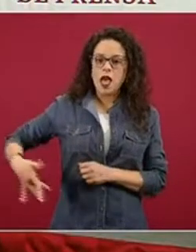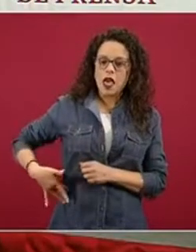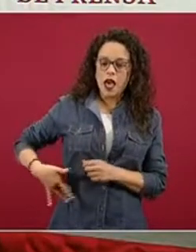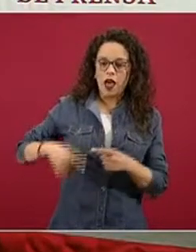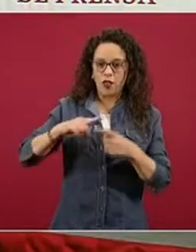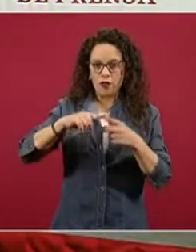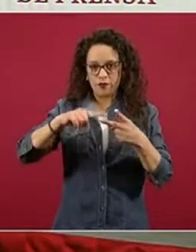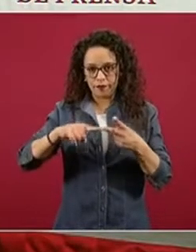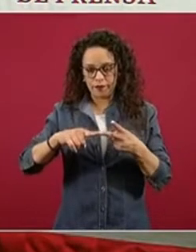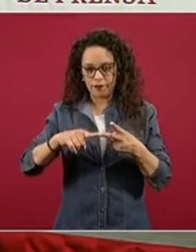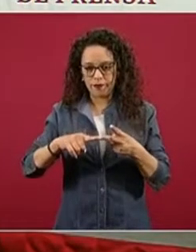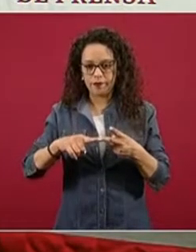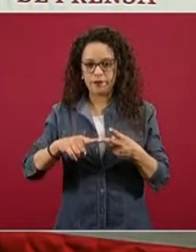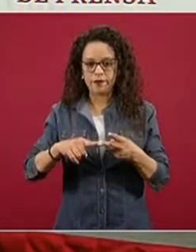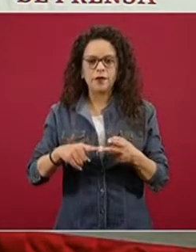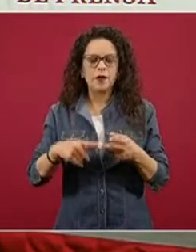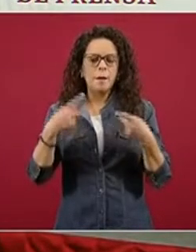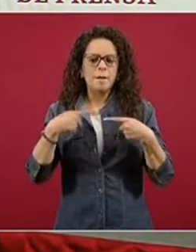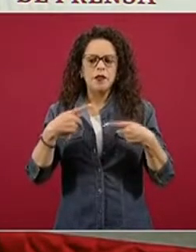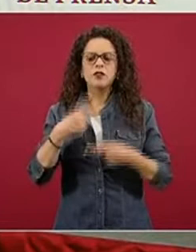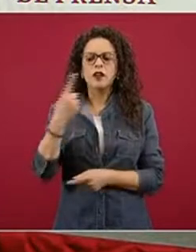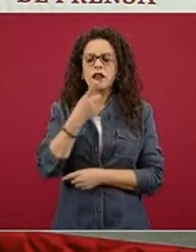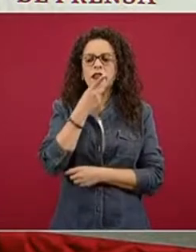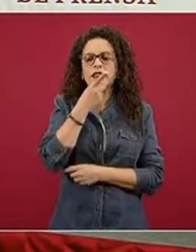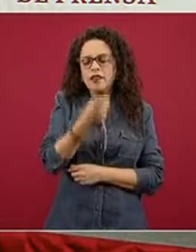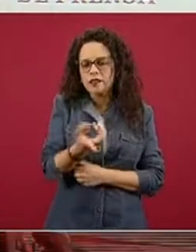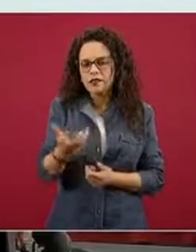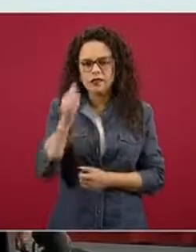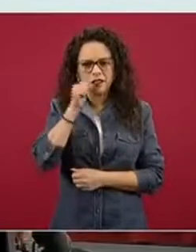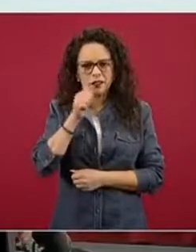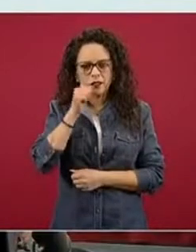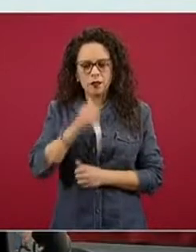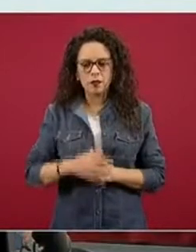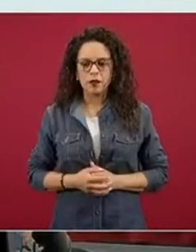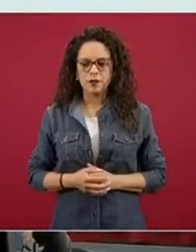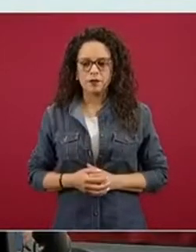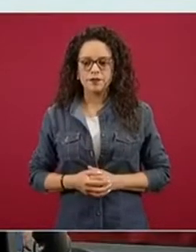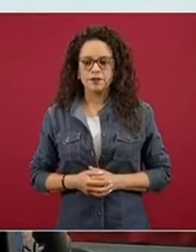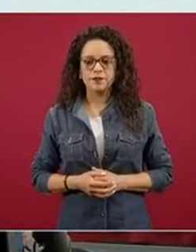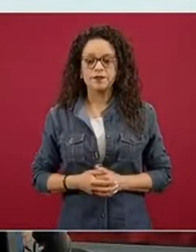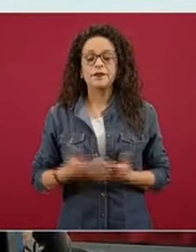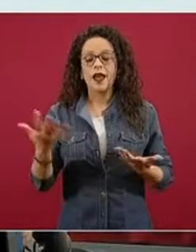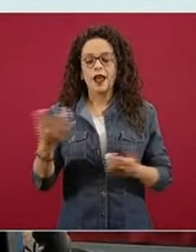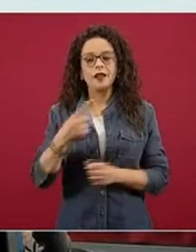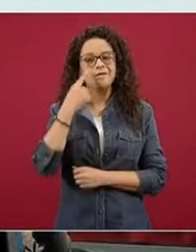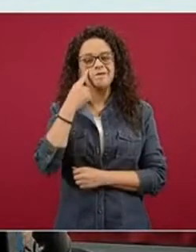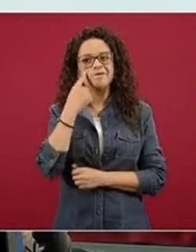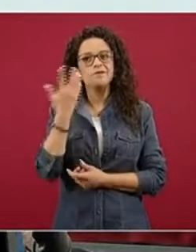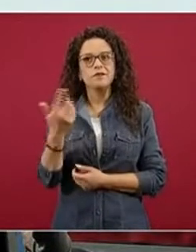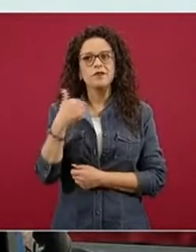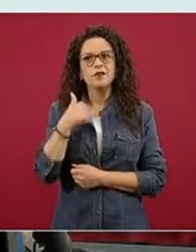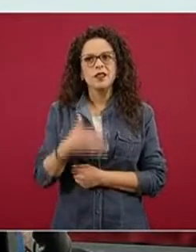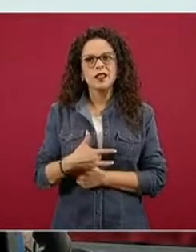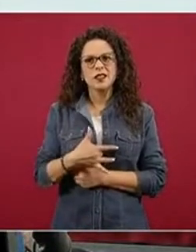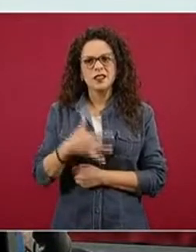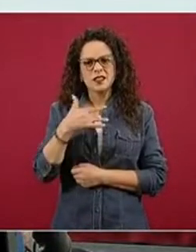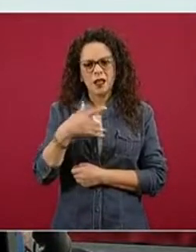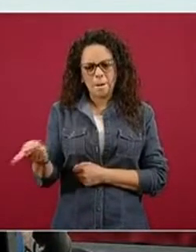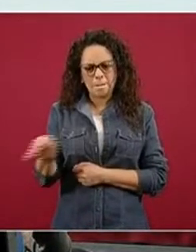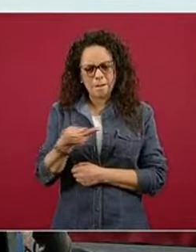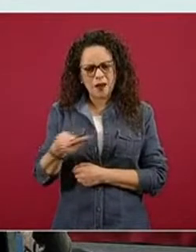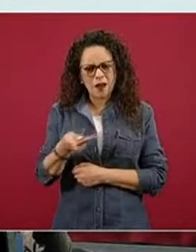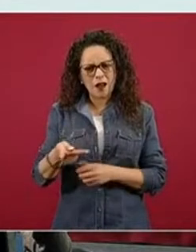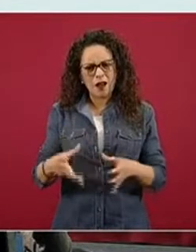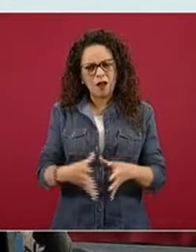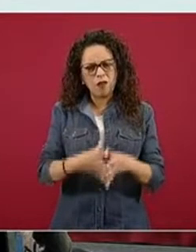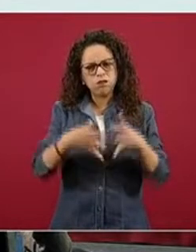es lo que nos manifiesta la gente? Lo que coloquialmente la gente nos dice: pues es que fíjese que traigo un hinchazón de las piernas,